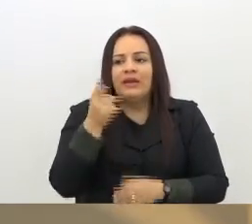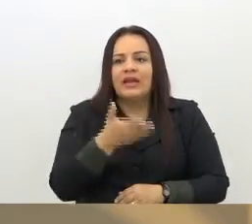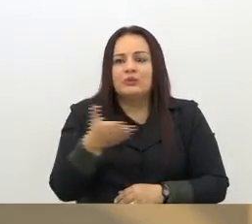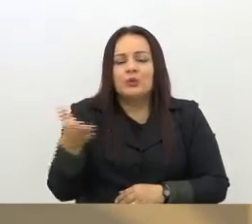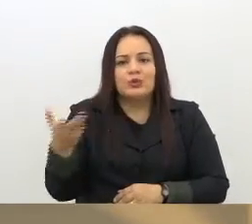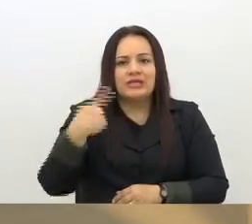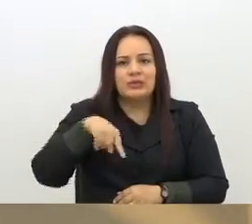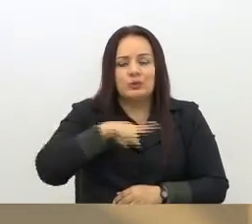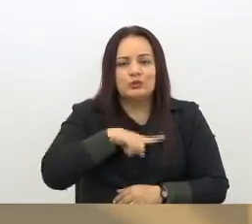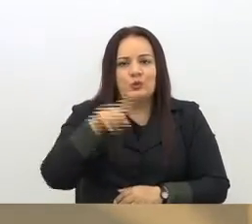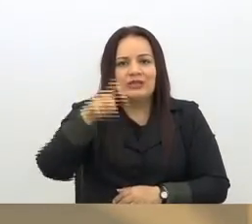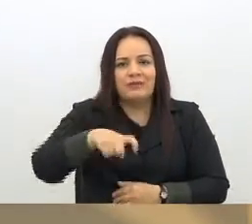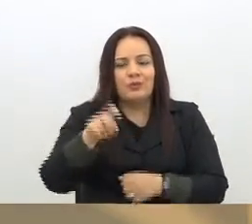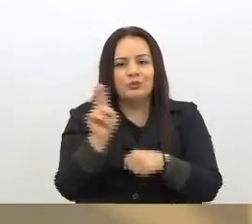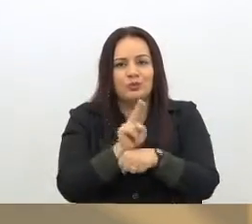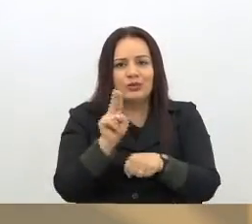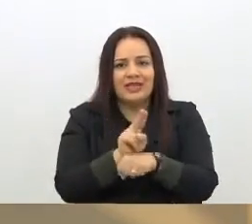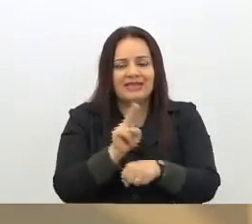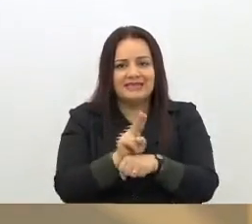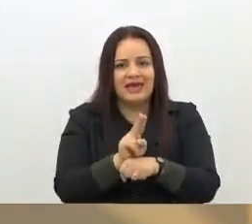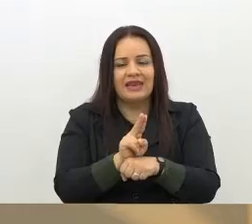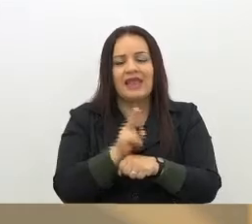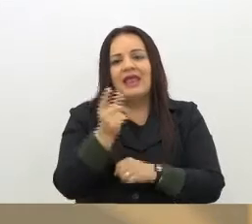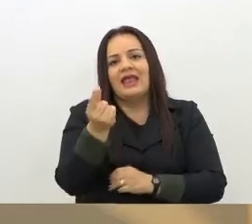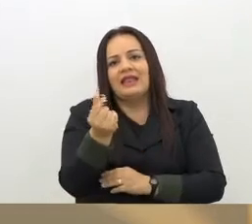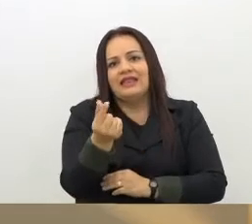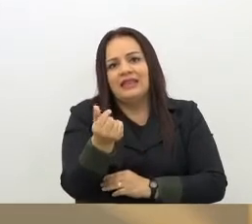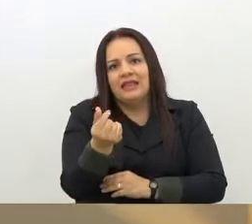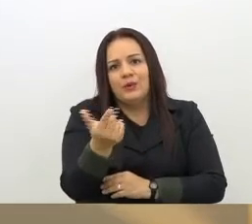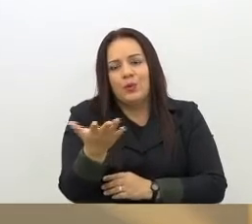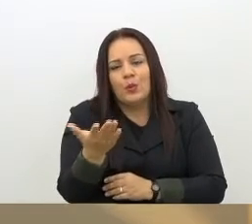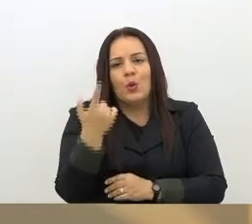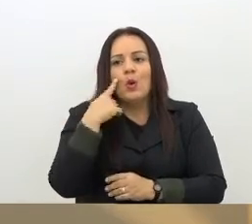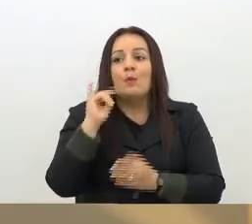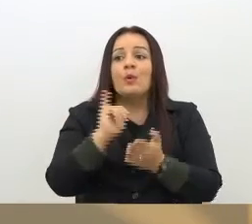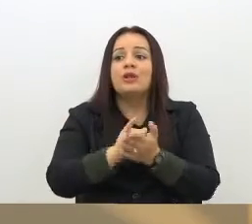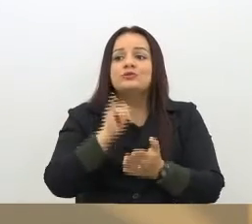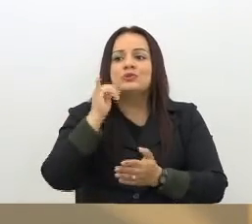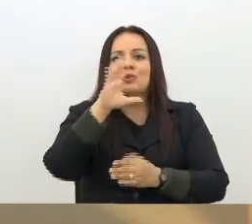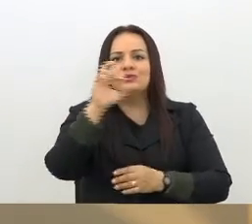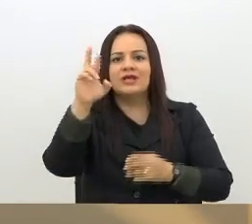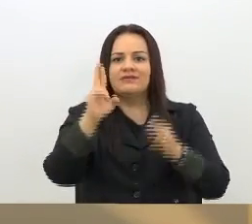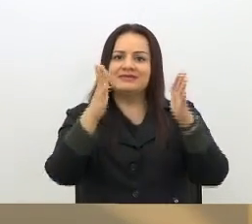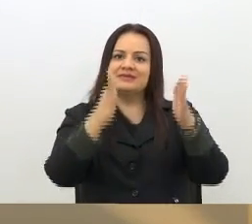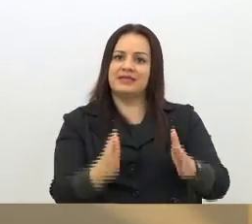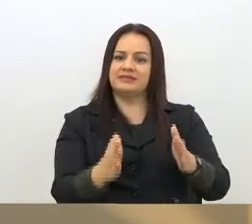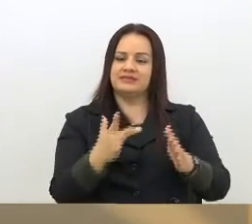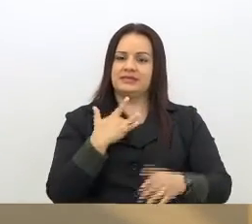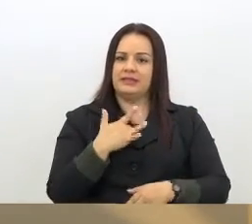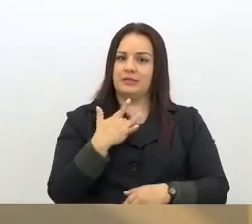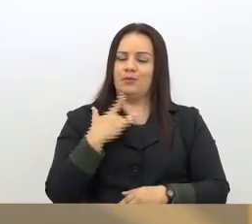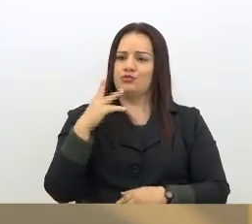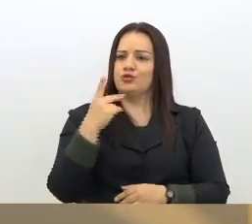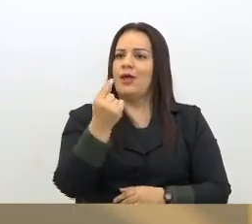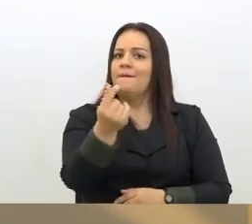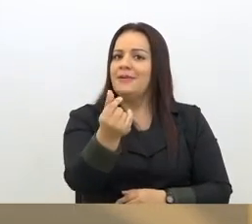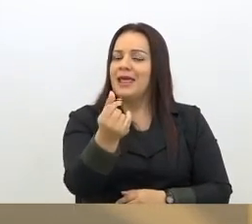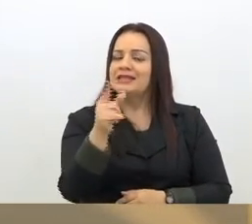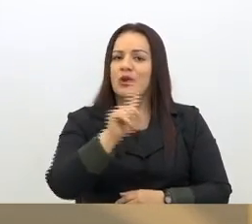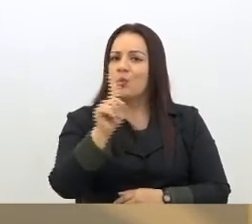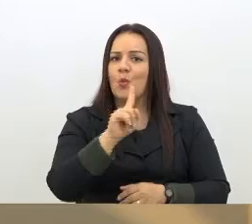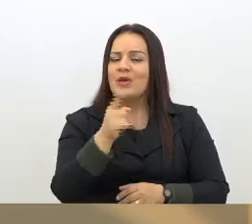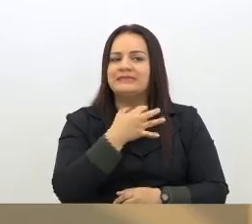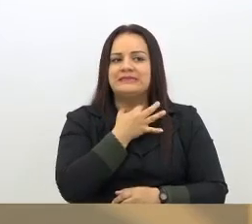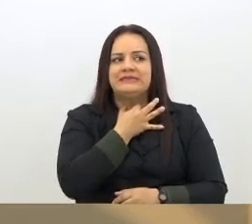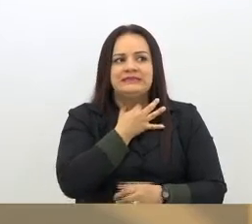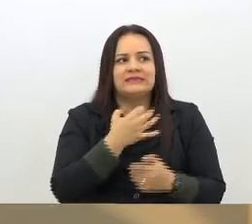cuales debemos utilizar el dinero. Con razón los costarricenses sentimos que la plata no nos alcanza. Por supuesto, ¿cómo nos va a